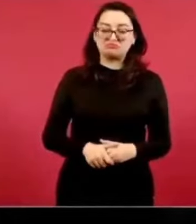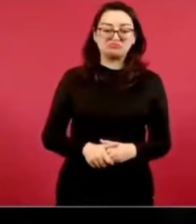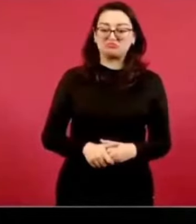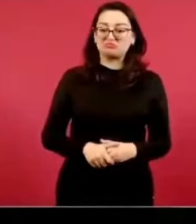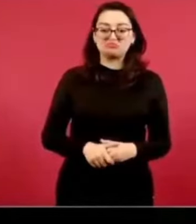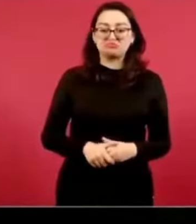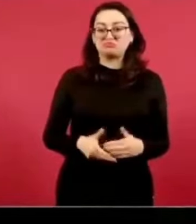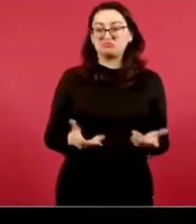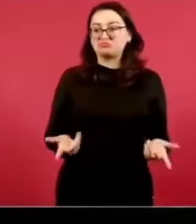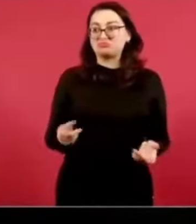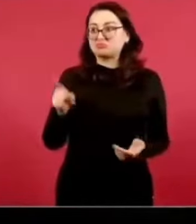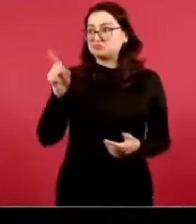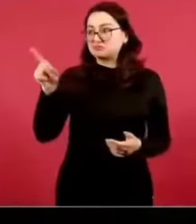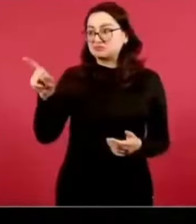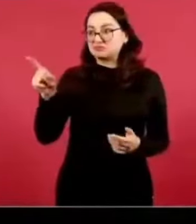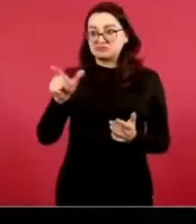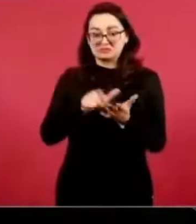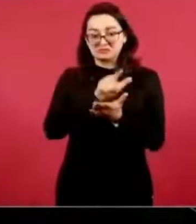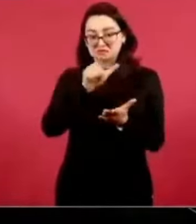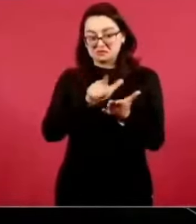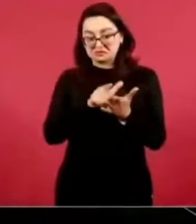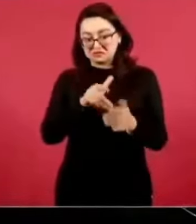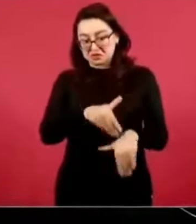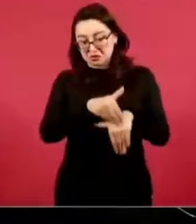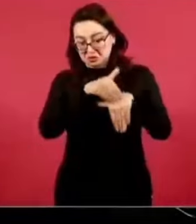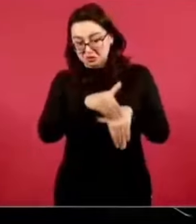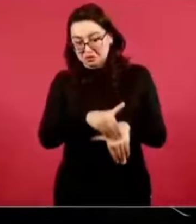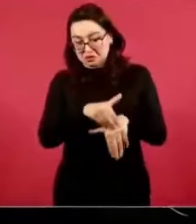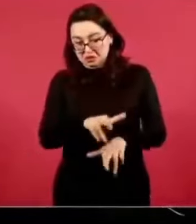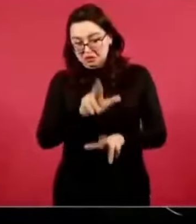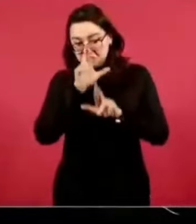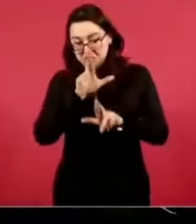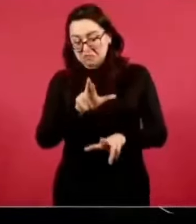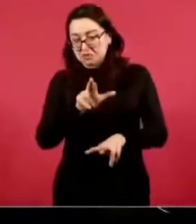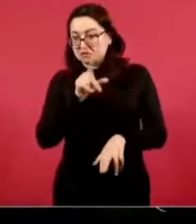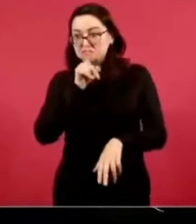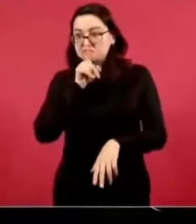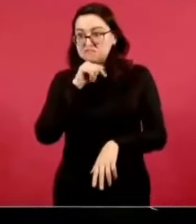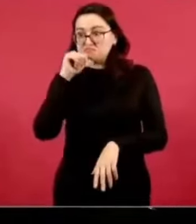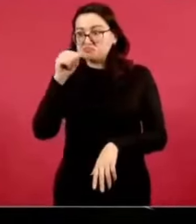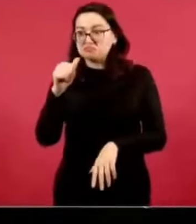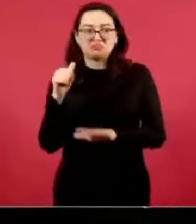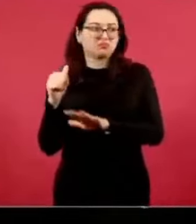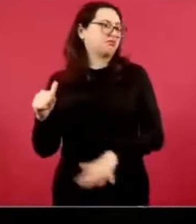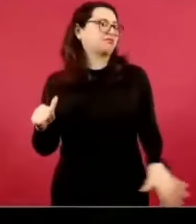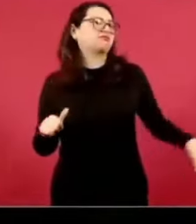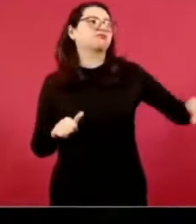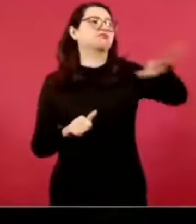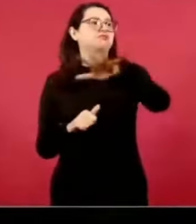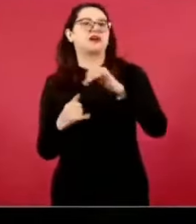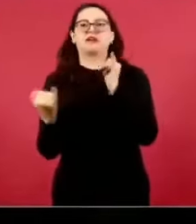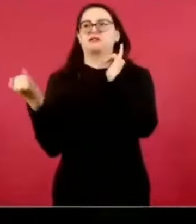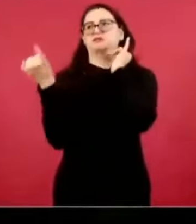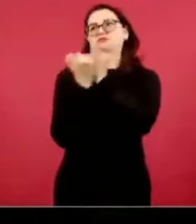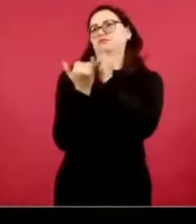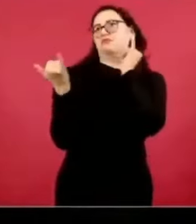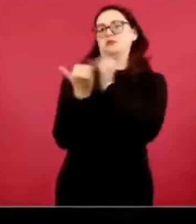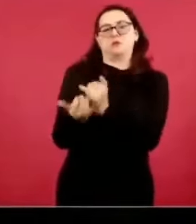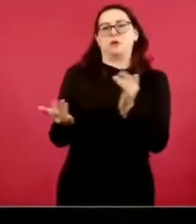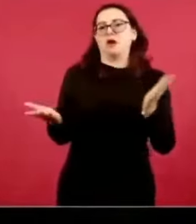a que se establezca un auténtico Estado de Derecho.